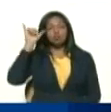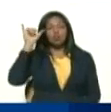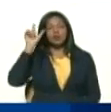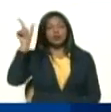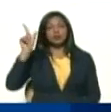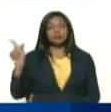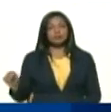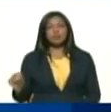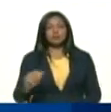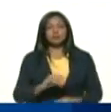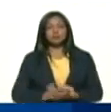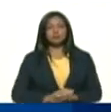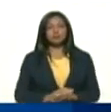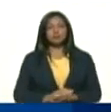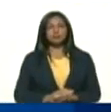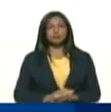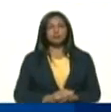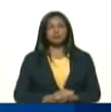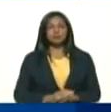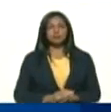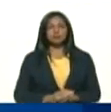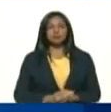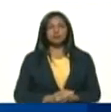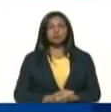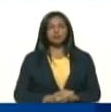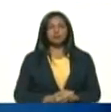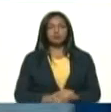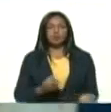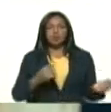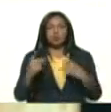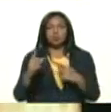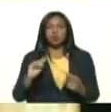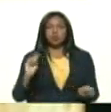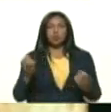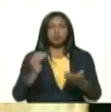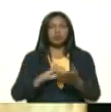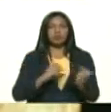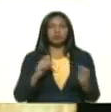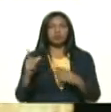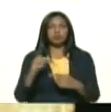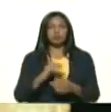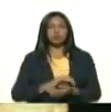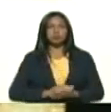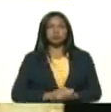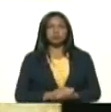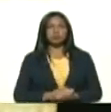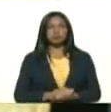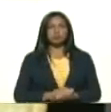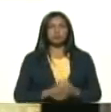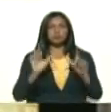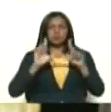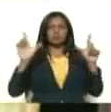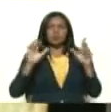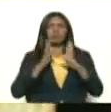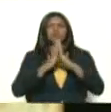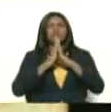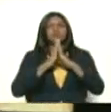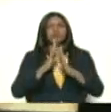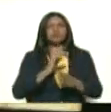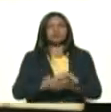Este es el tuit que saca el Papa Francisco, yo lo retuiteé. Abre un poquitico, por favor,